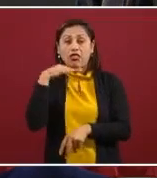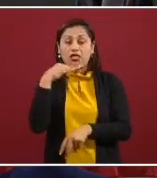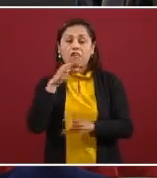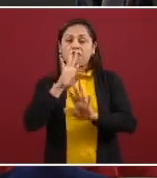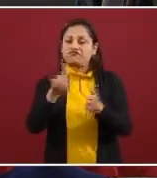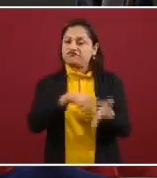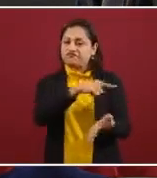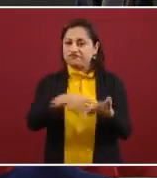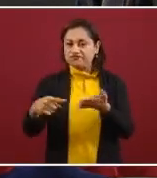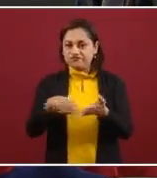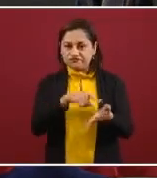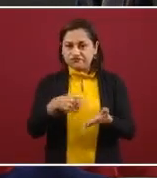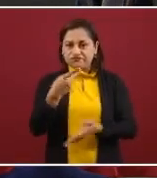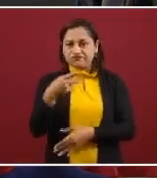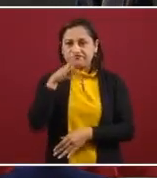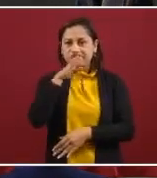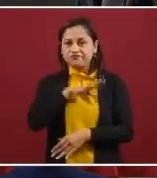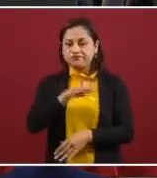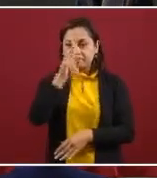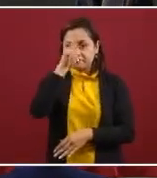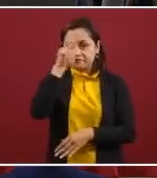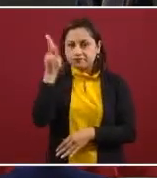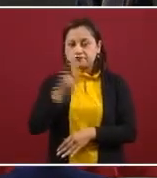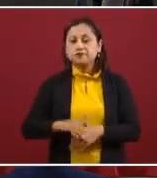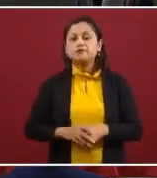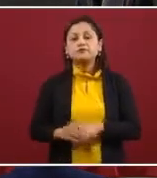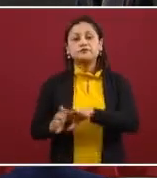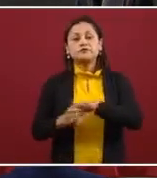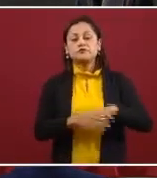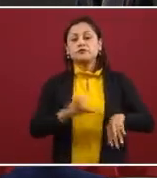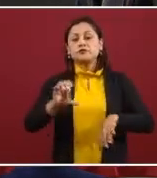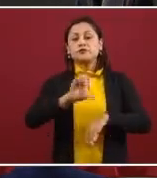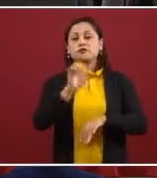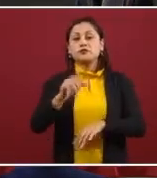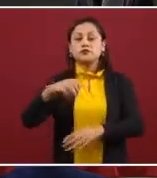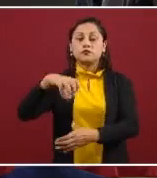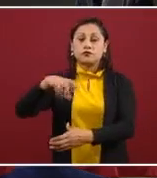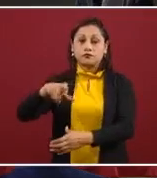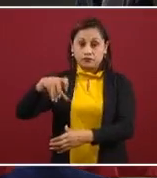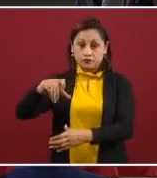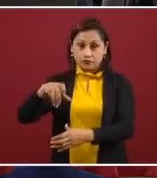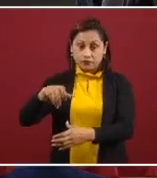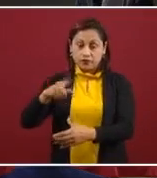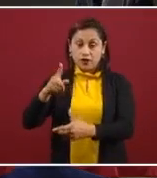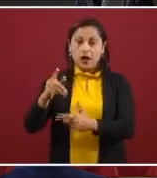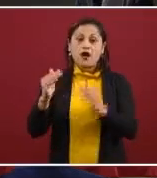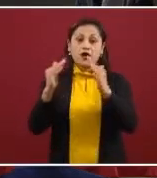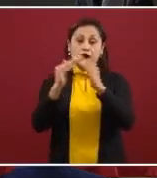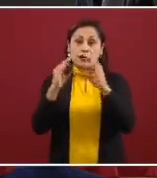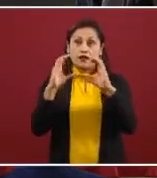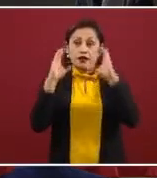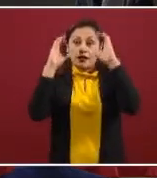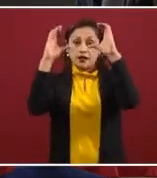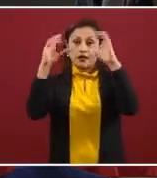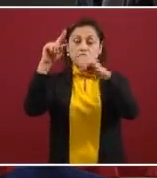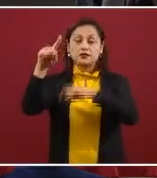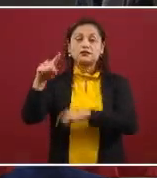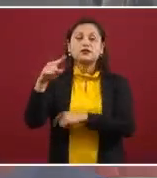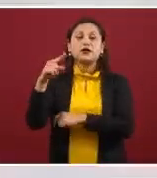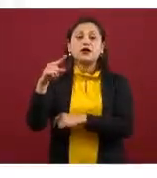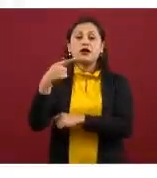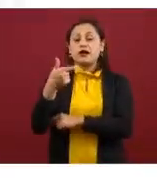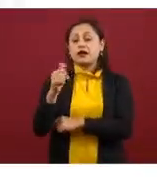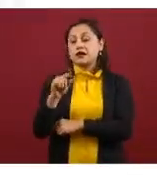gas LP, el precio más alto para tanques estacionarios lo encontramos en Gas del Caribe, en